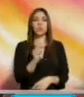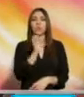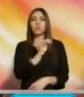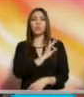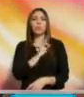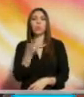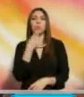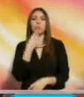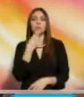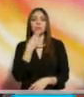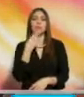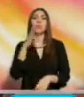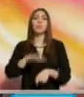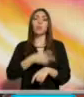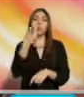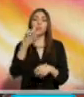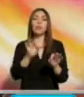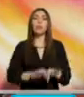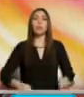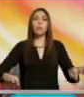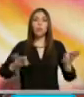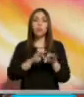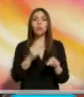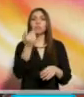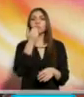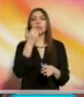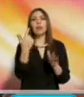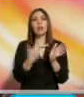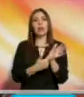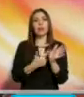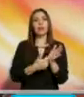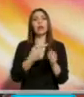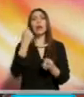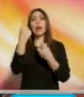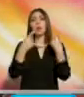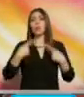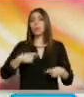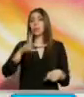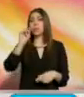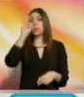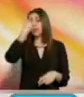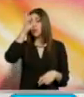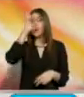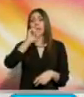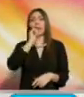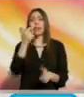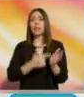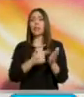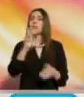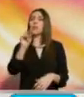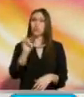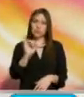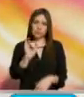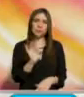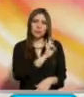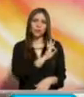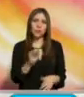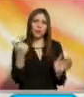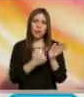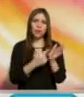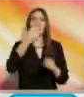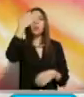usarlas. Entonces ¿De qué es muy sirve? importante. Ok. Hemos caído en el tema de no grasas, no, sí grasas, pero saber cuáles,